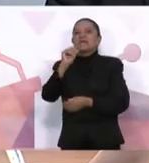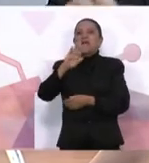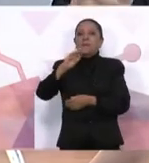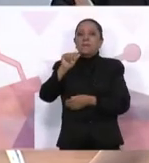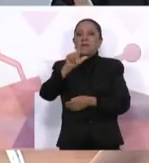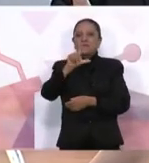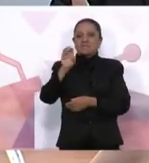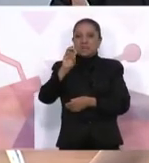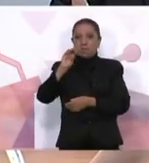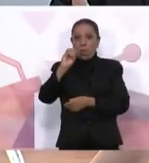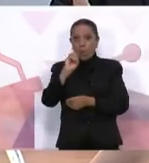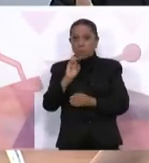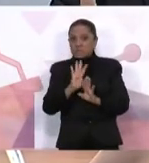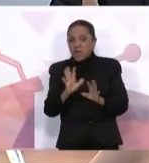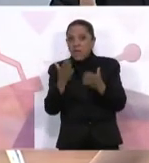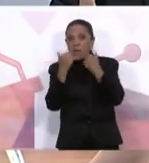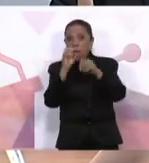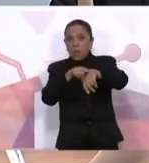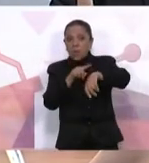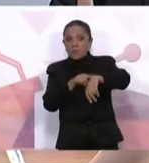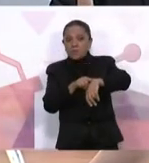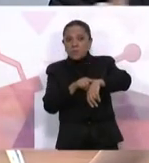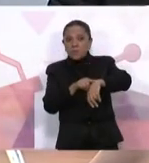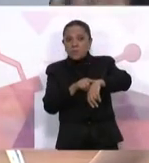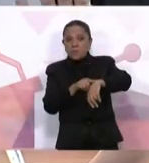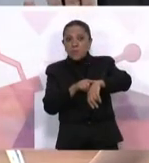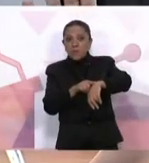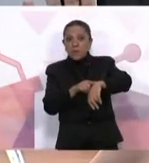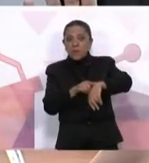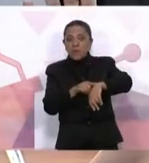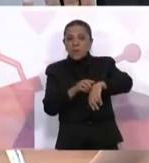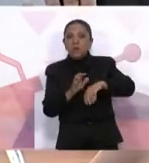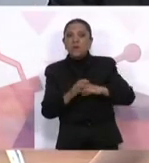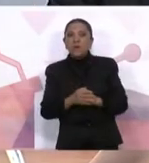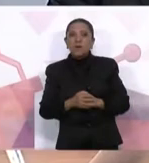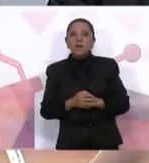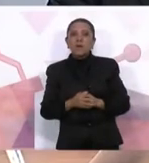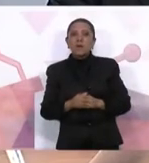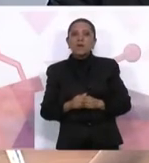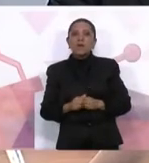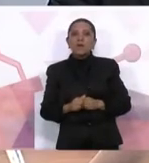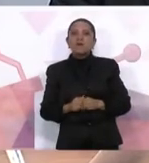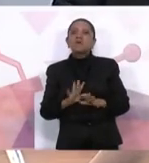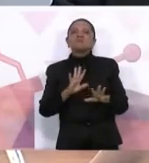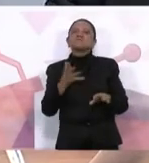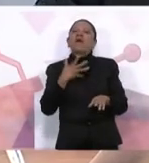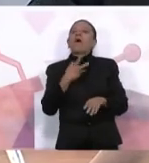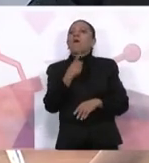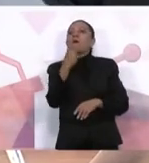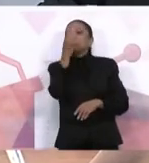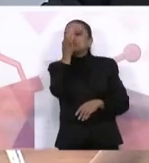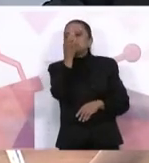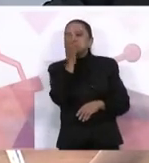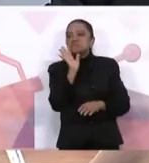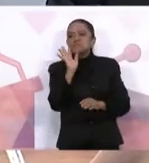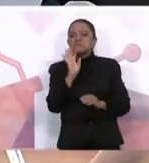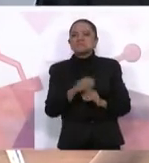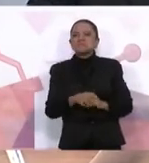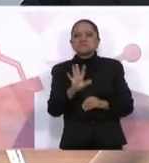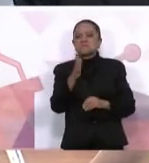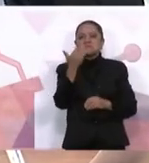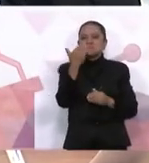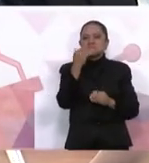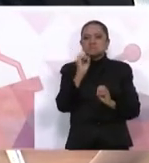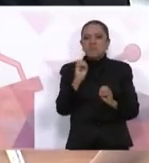los candidatos un par de segundos no es hacer uso de su tiempo bien bueno entonces aquí cerramos esta que fue la